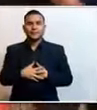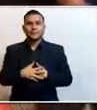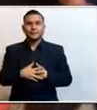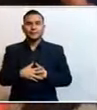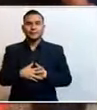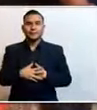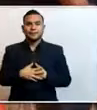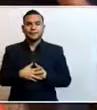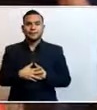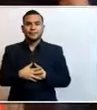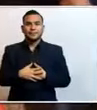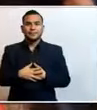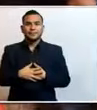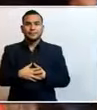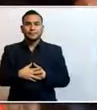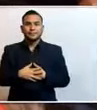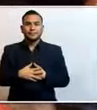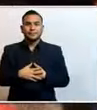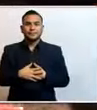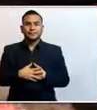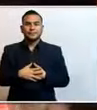Bukele.